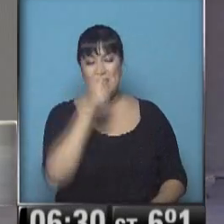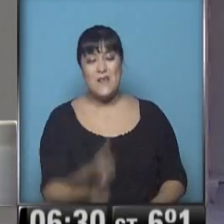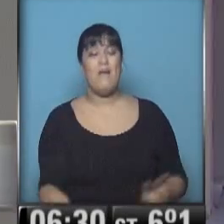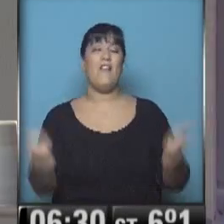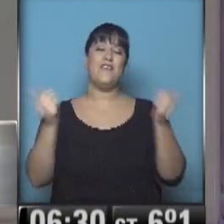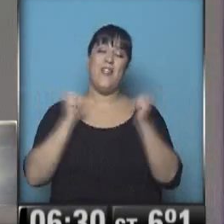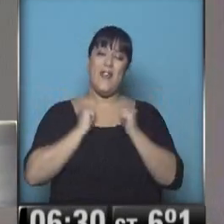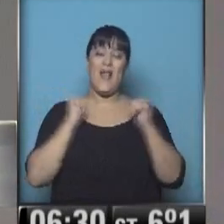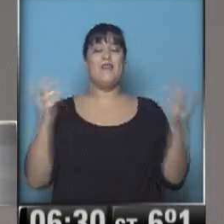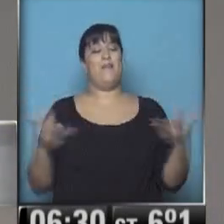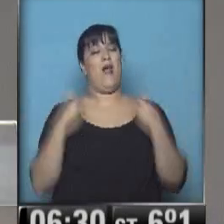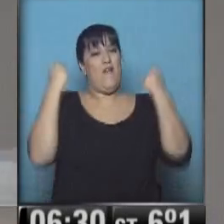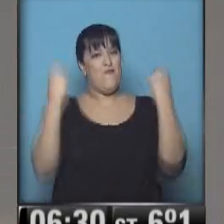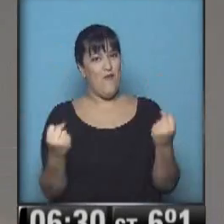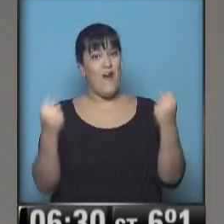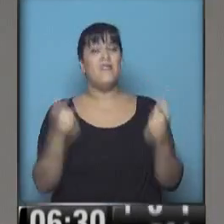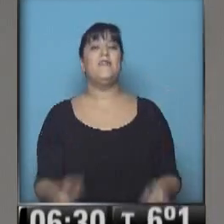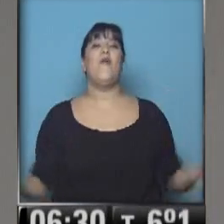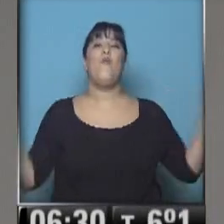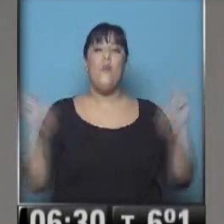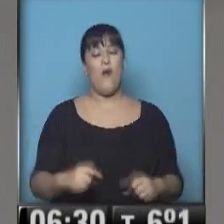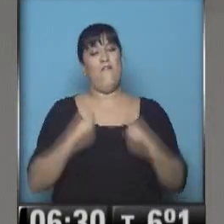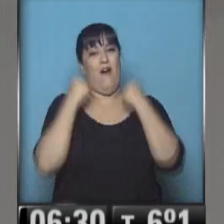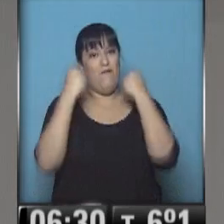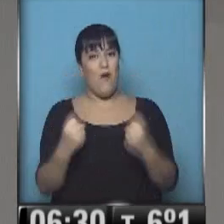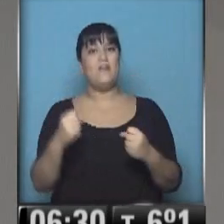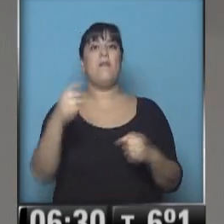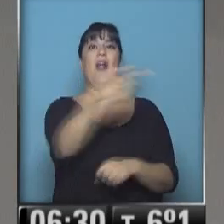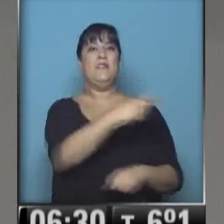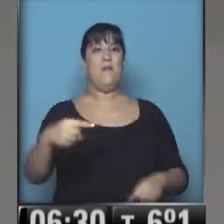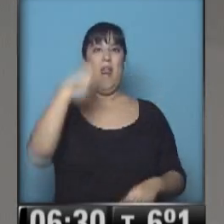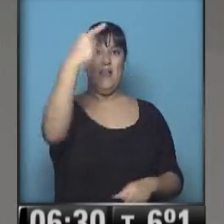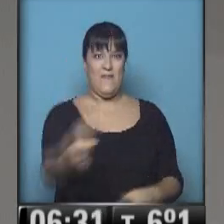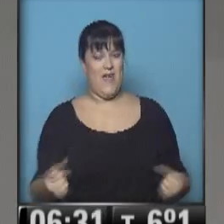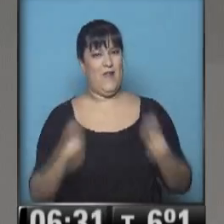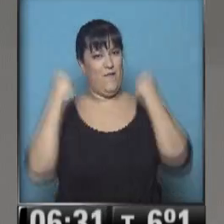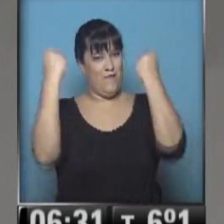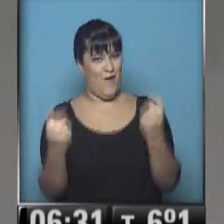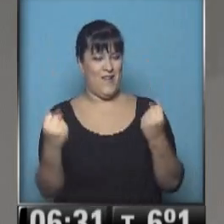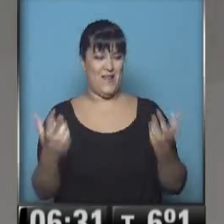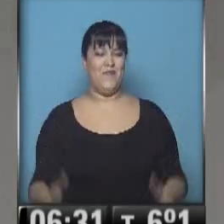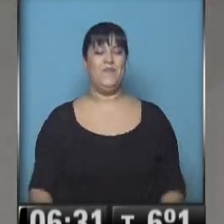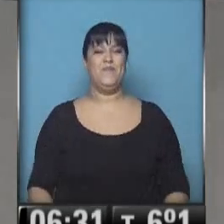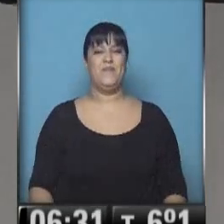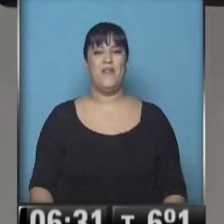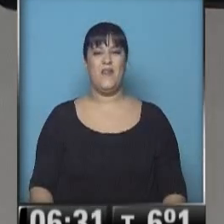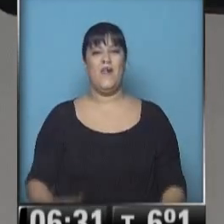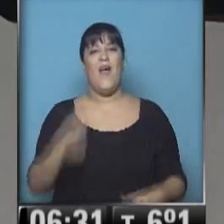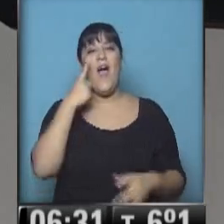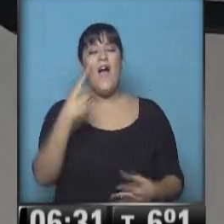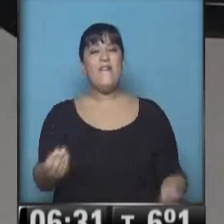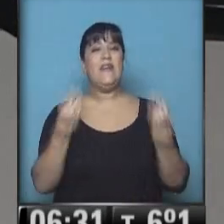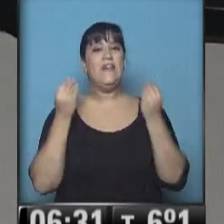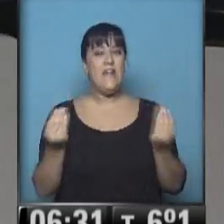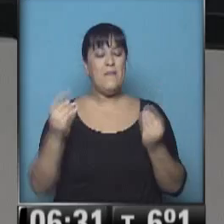descanse, que se reponga, que vuelva a tomar fuerzas para una nueva semana, la próxima, claro que sí. A ver, ¿qué tenemos